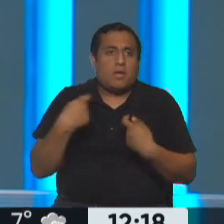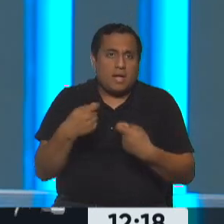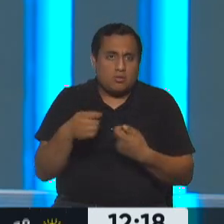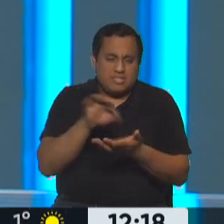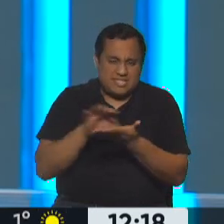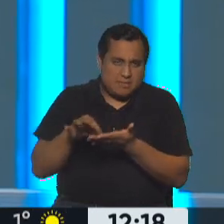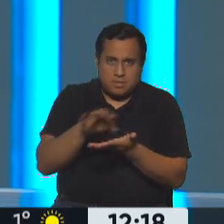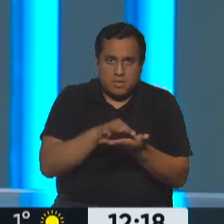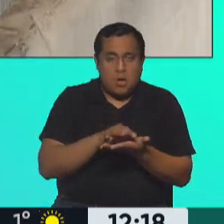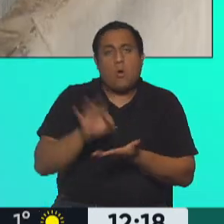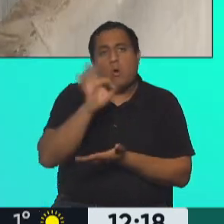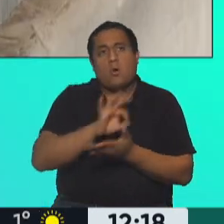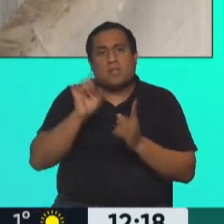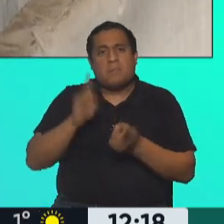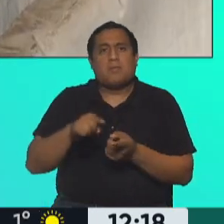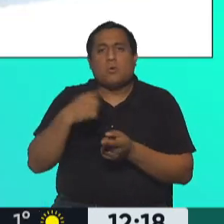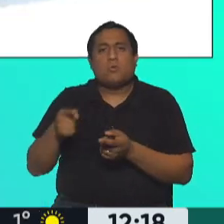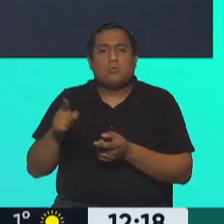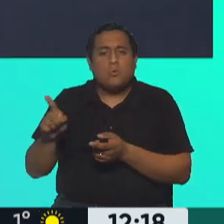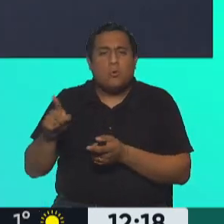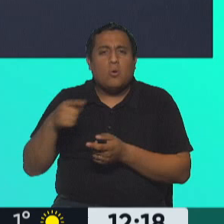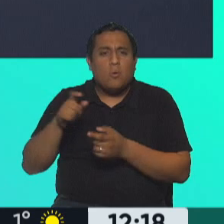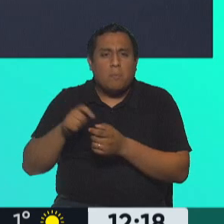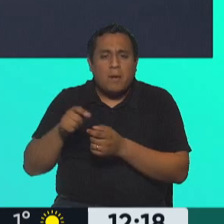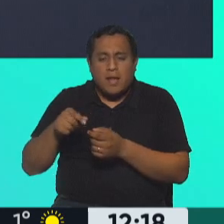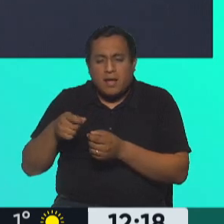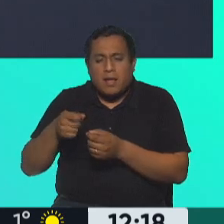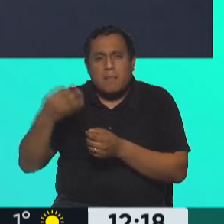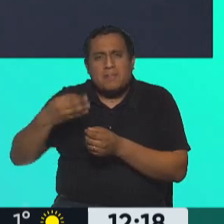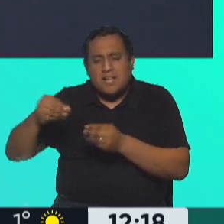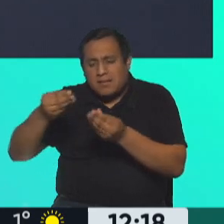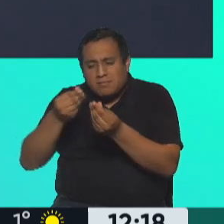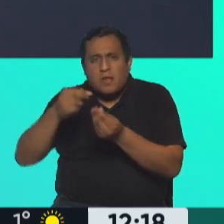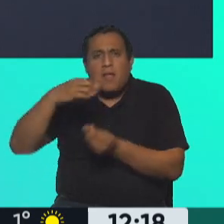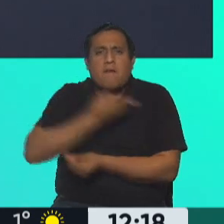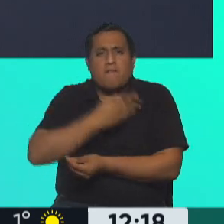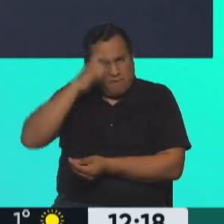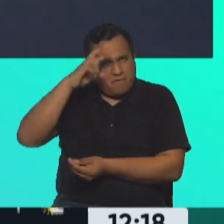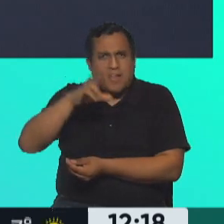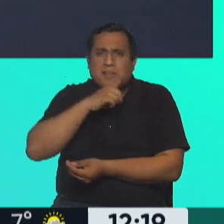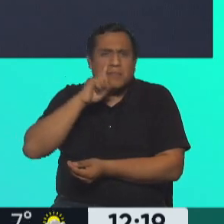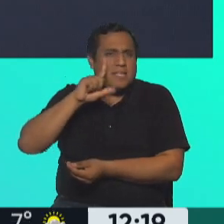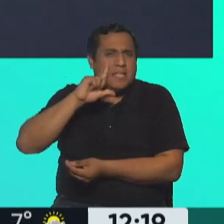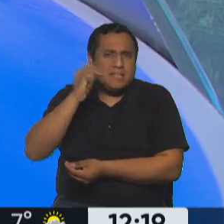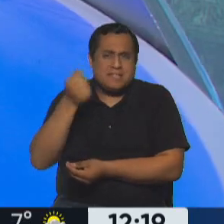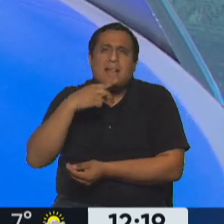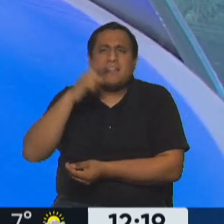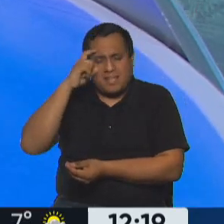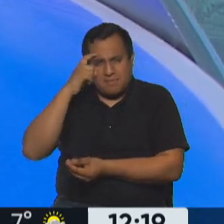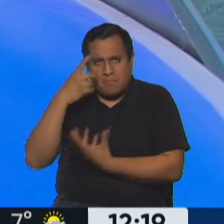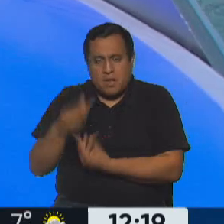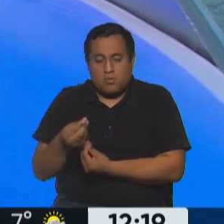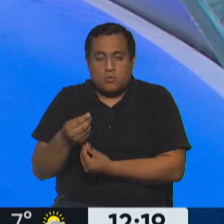semilla o en fertilizantes, es decir, parte del capital de trabajo que necesitan para la producción. Aliviarles un poco la